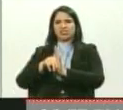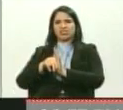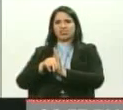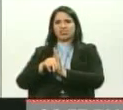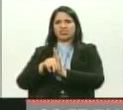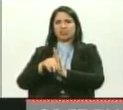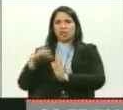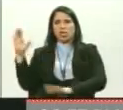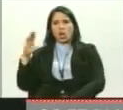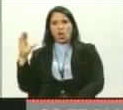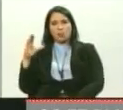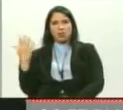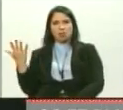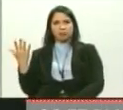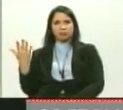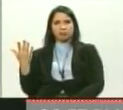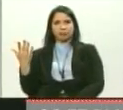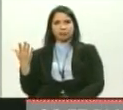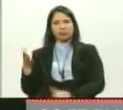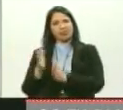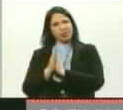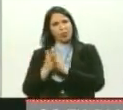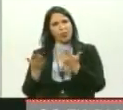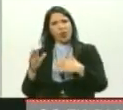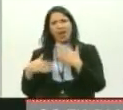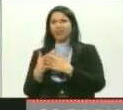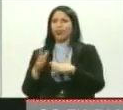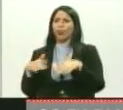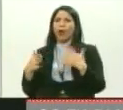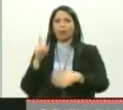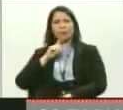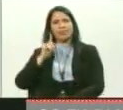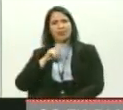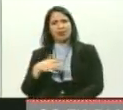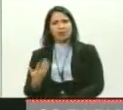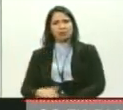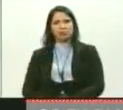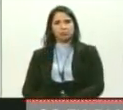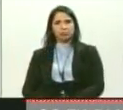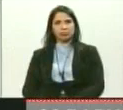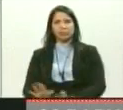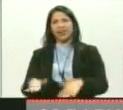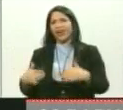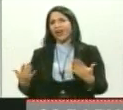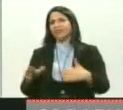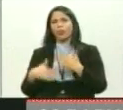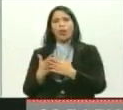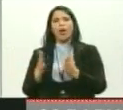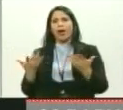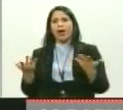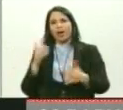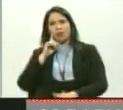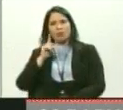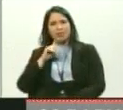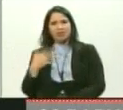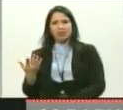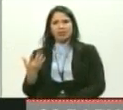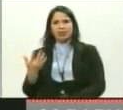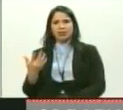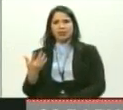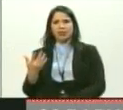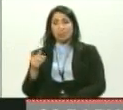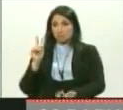de Colombia. Por favor, ¿hasta cuándo la mentira? ¿Hasta cuándo, vale? Aquí Silvia se